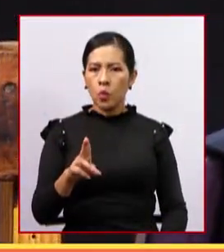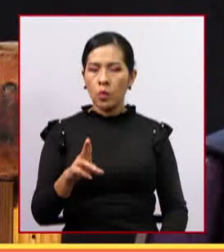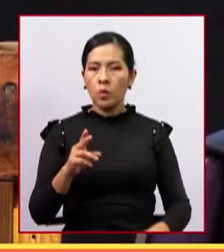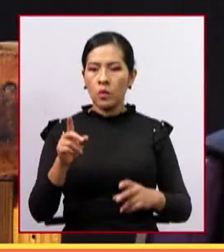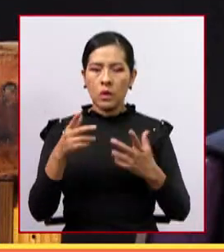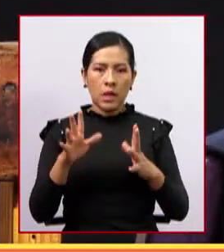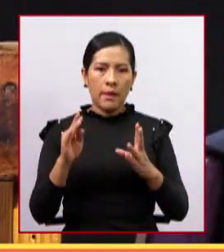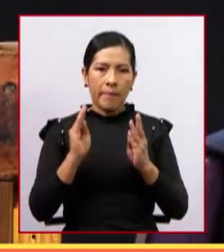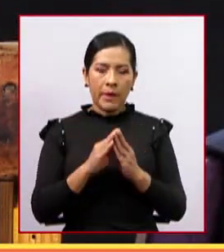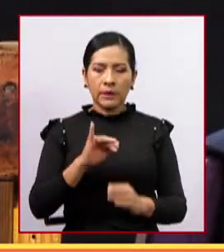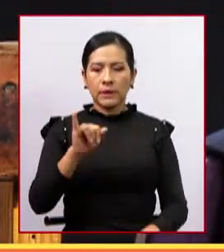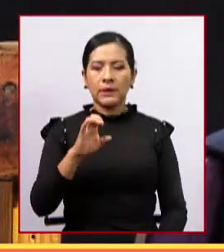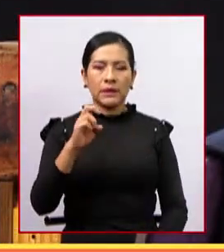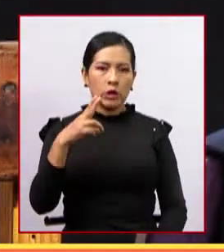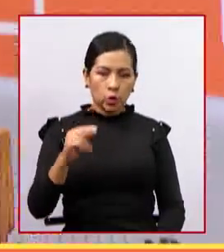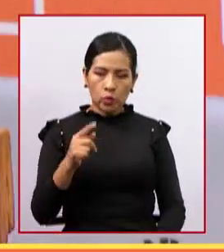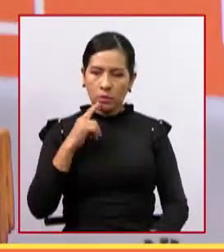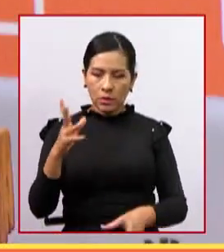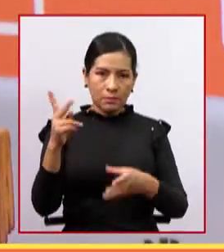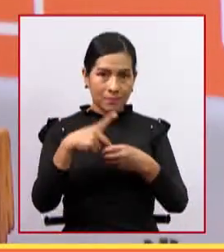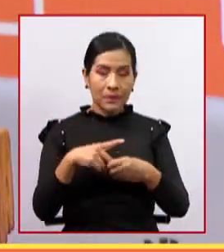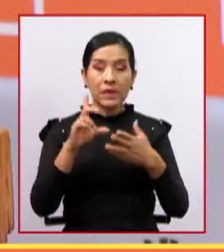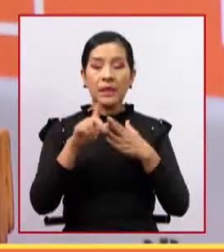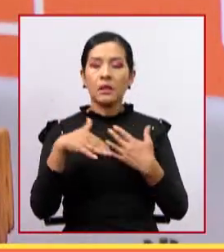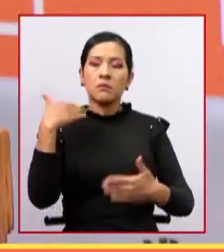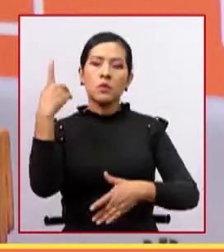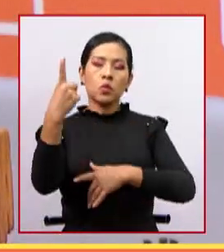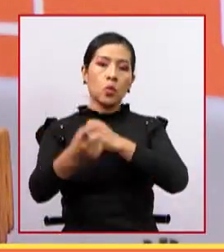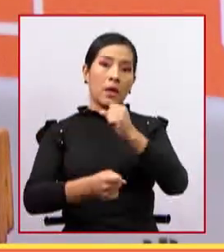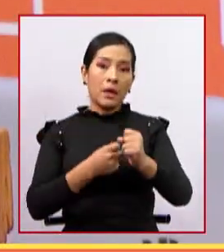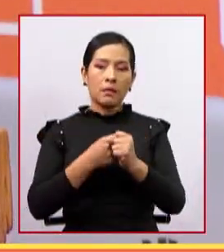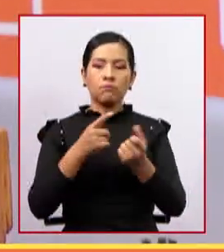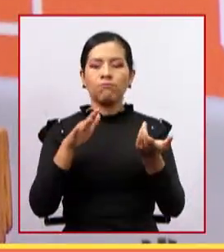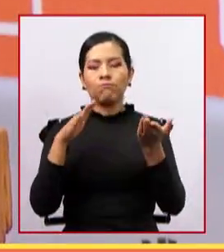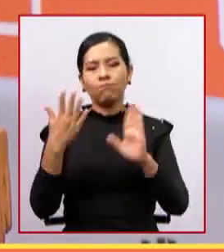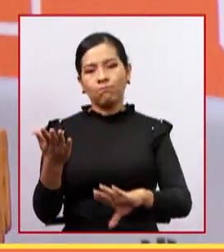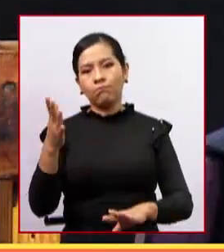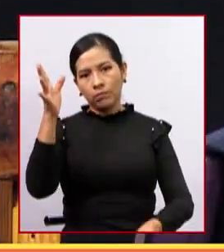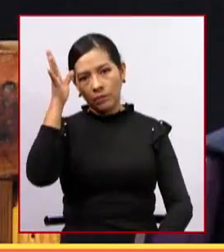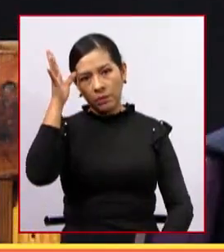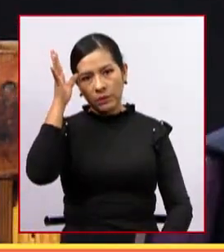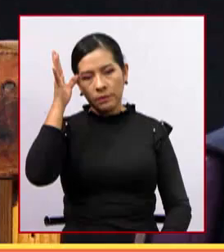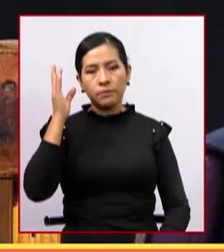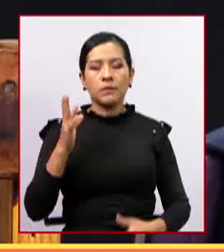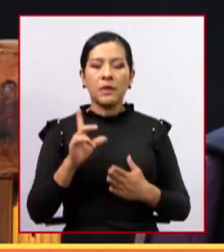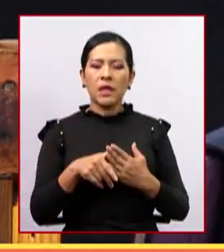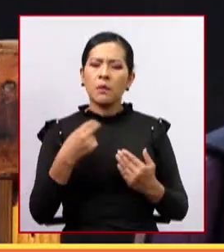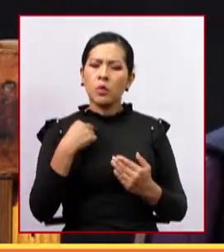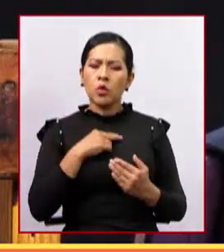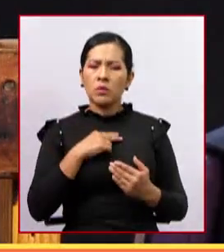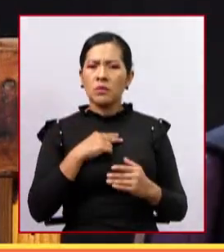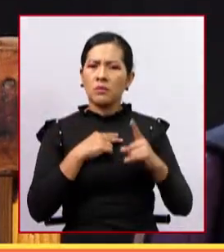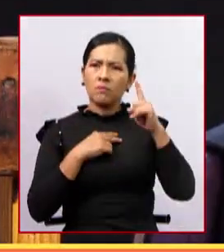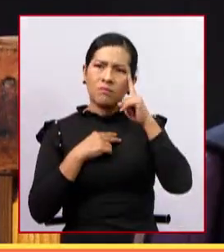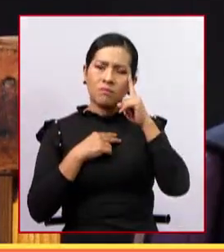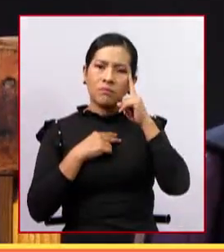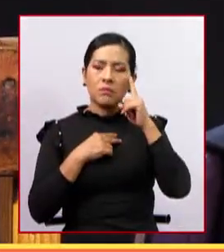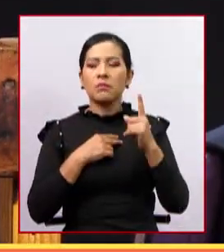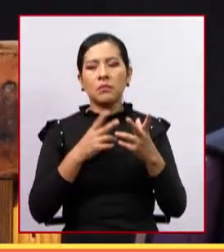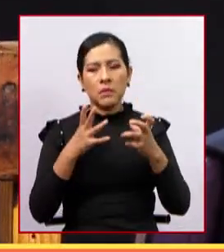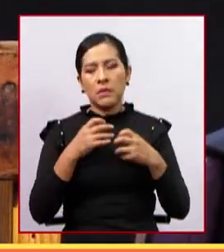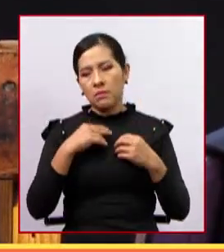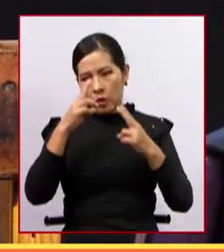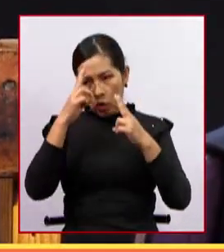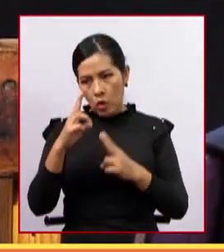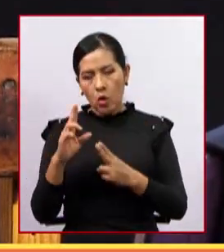el Jechu, y al año siguiente, si no me equivoco, falleció. Entonces ahí empezamos a hacer el homenaje,